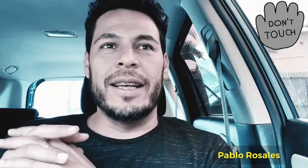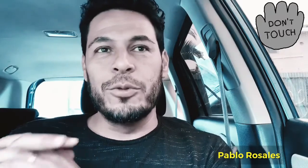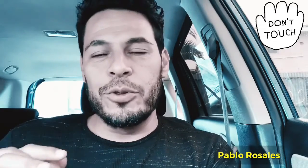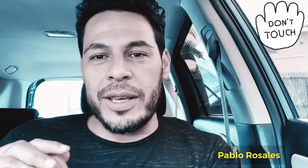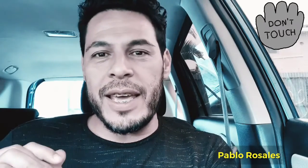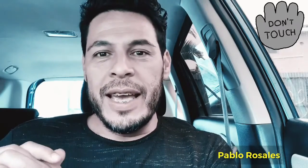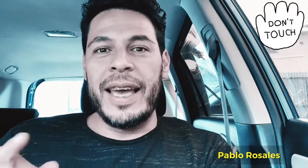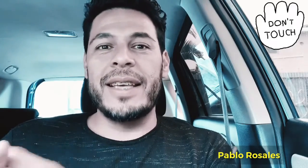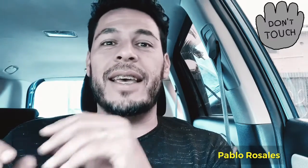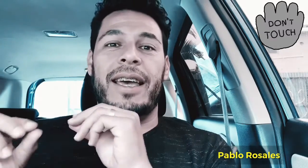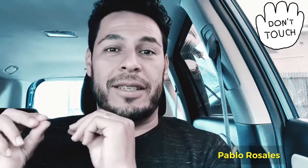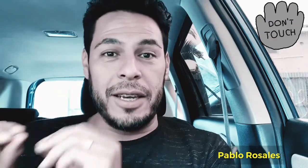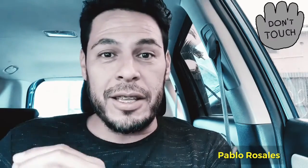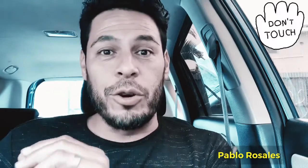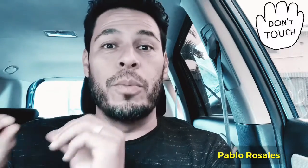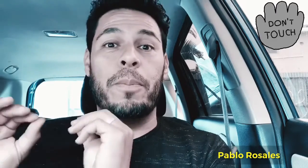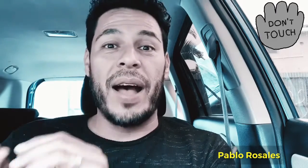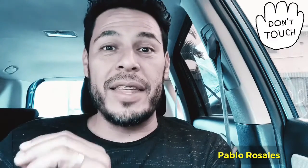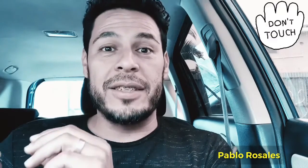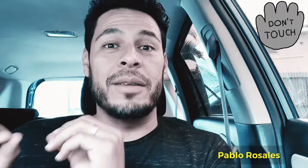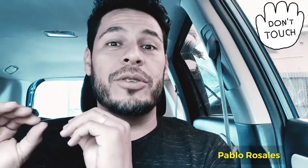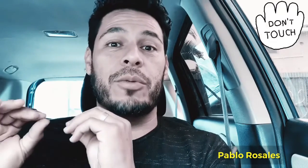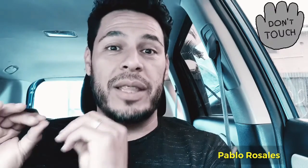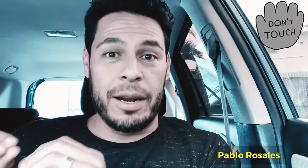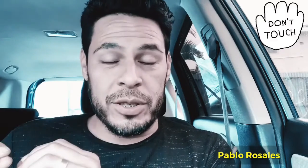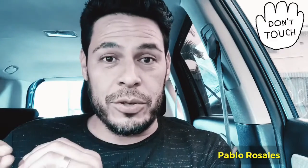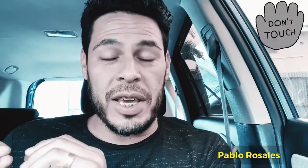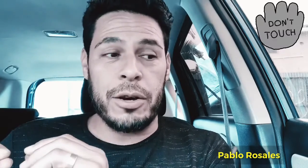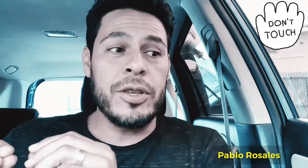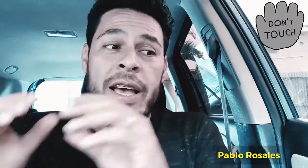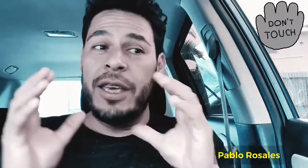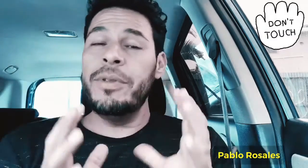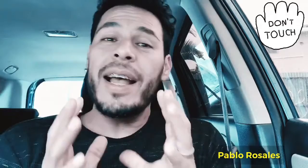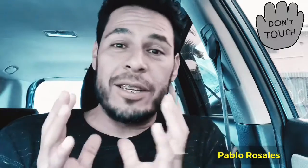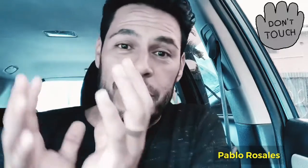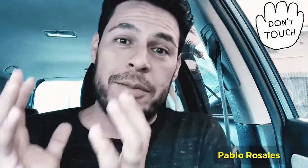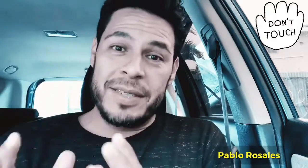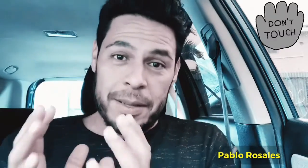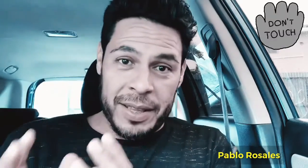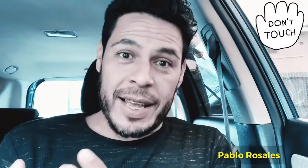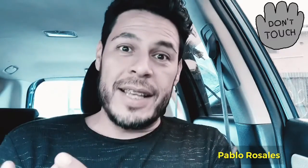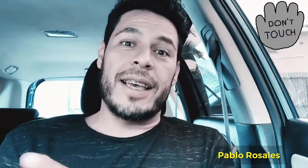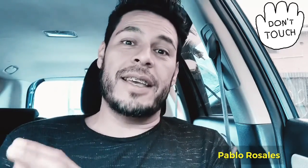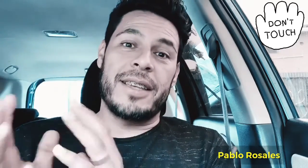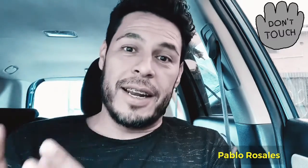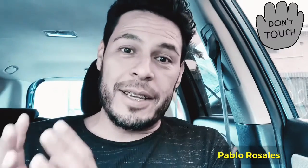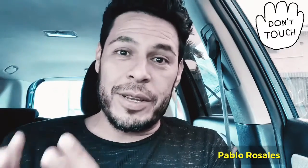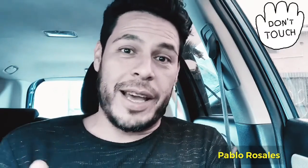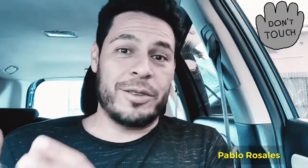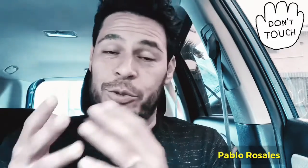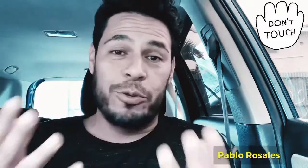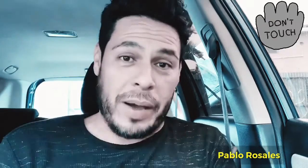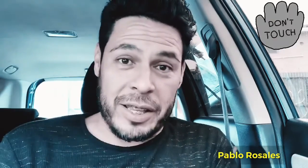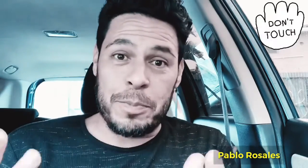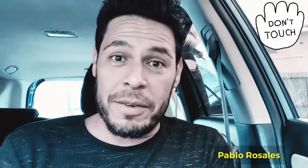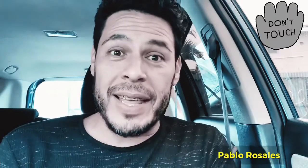El asunto aquí es que es crítico. Como padres tenemos que cuidar a nuestros hijos y una de las cosas más elementales que hay que enseñarles a cuidar